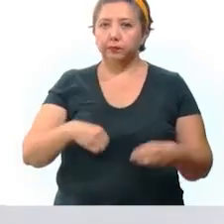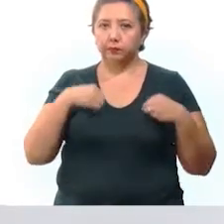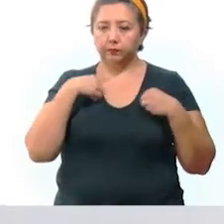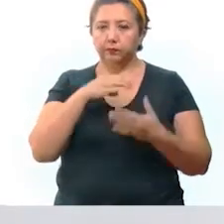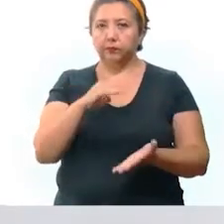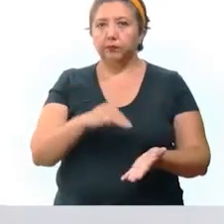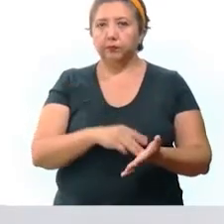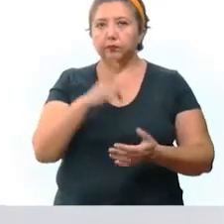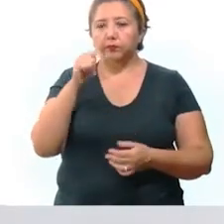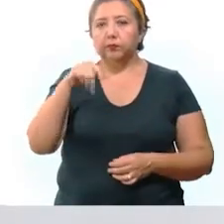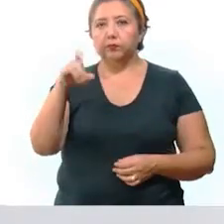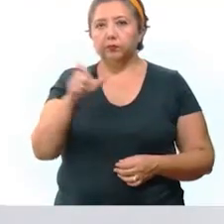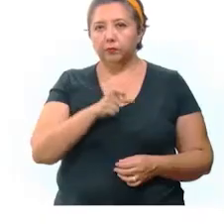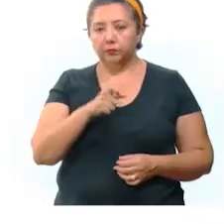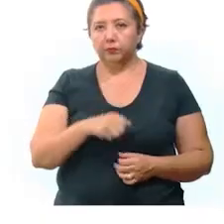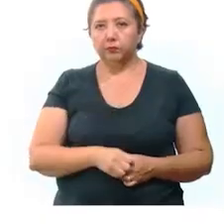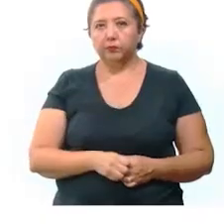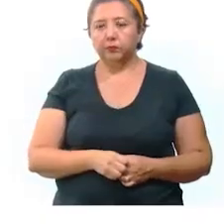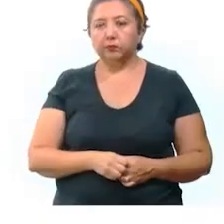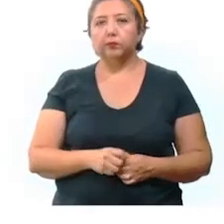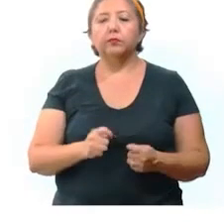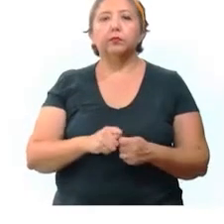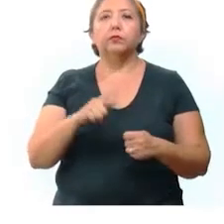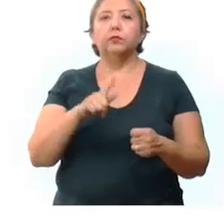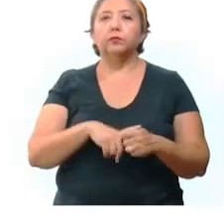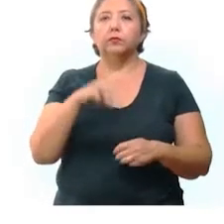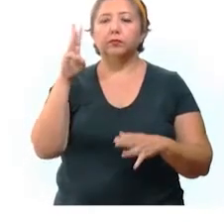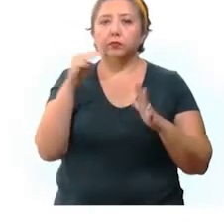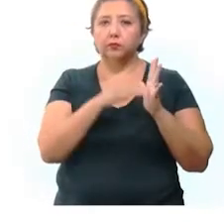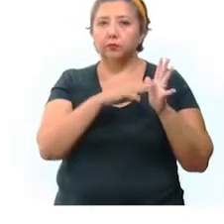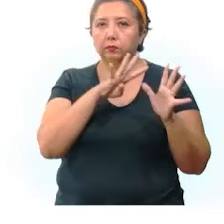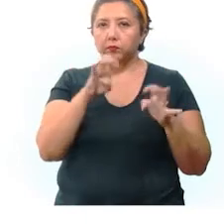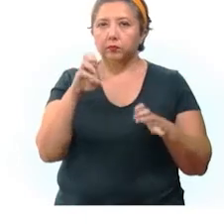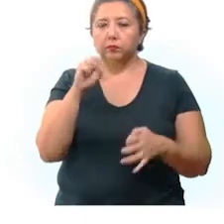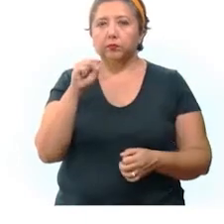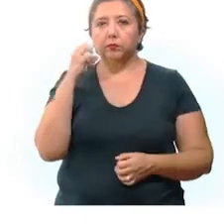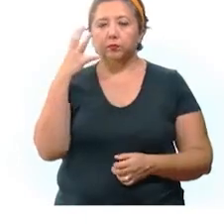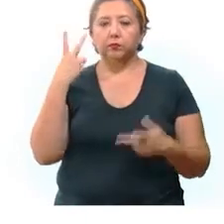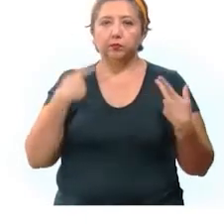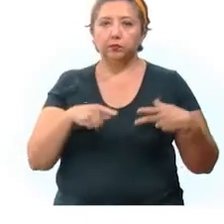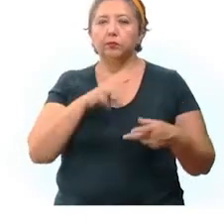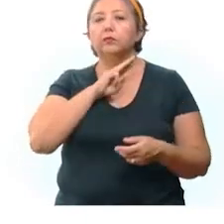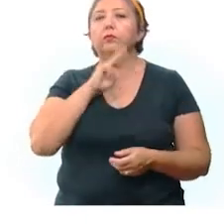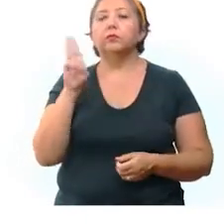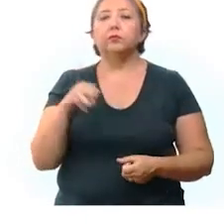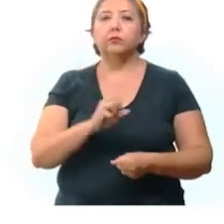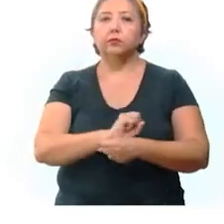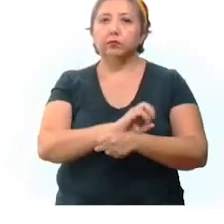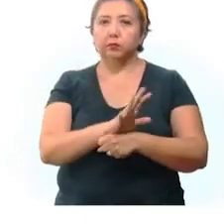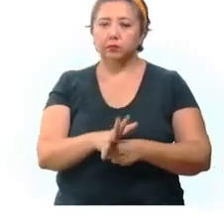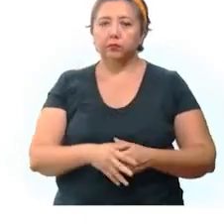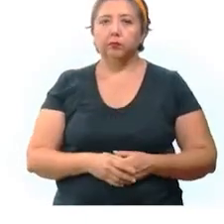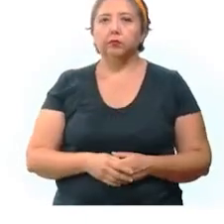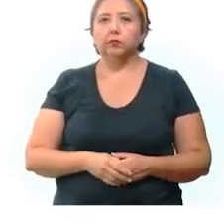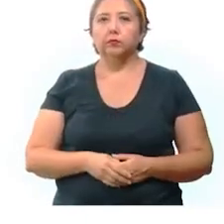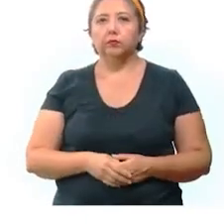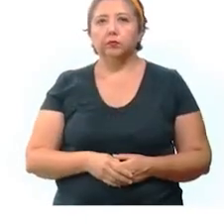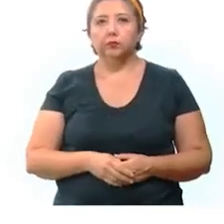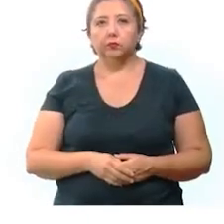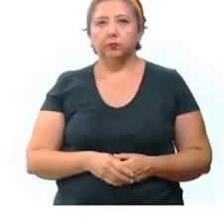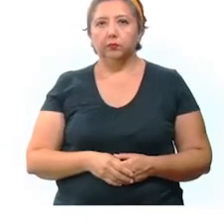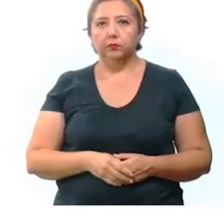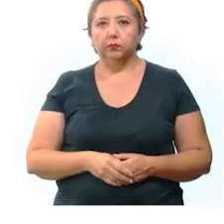residían en Mérida y 1 en Tecash. En total, son 3.964 las personas fallecidas a causa del